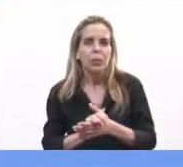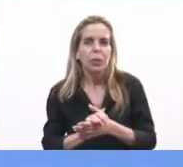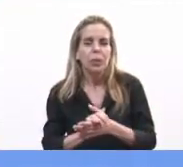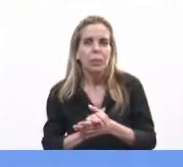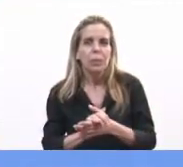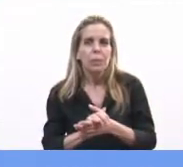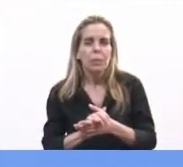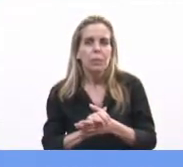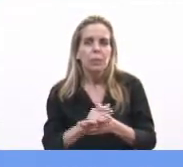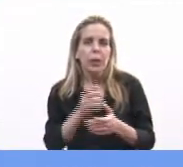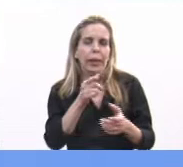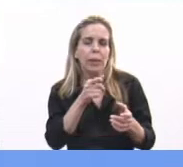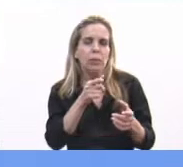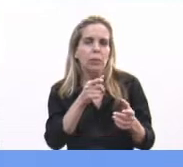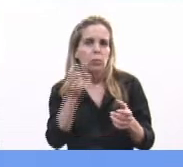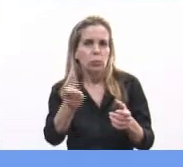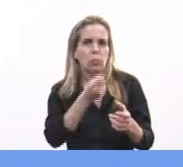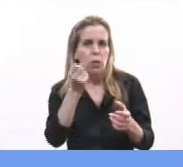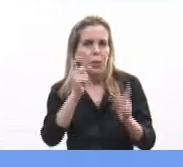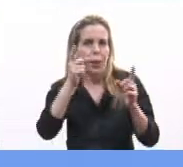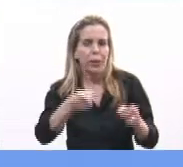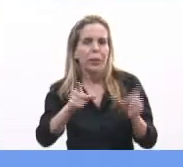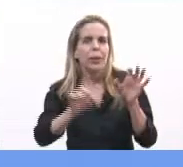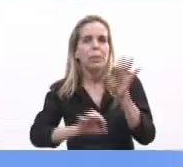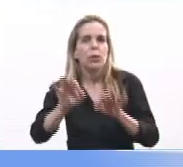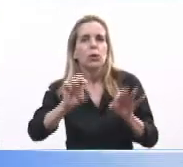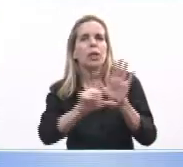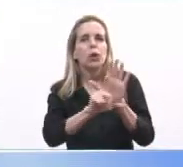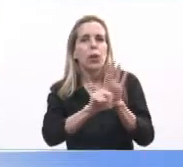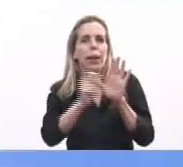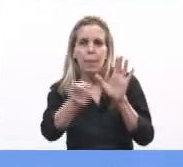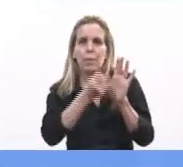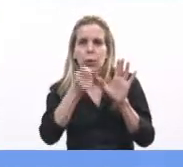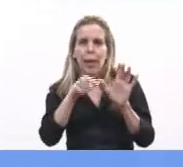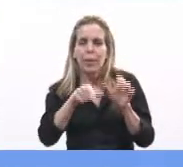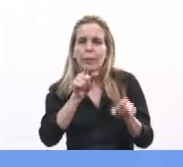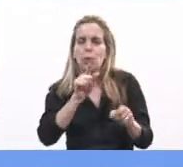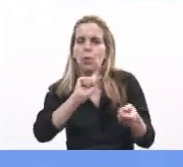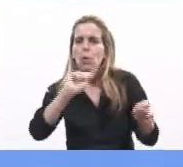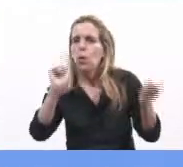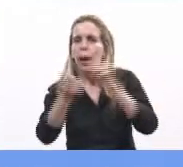minimizar lo que significa esta ley que creo que es un nivel